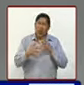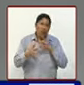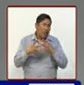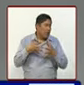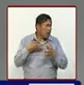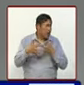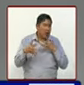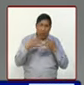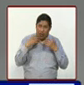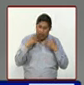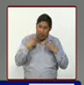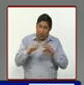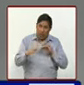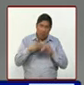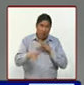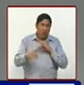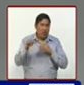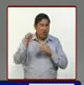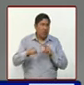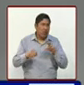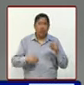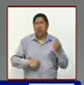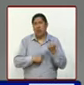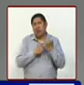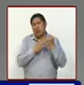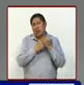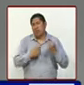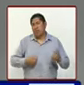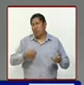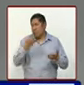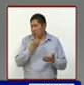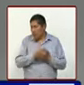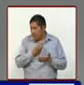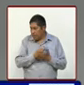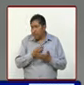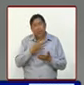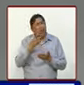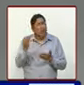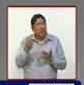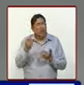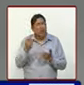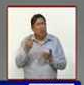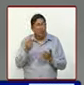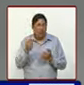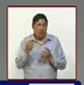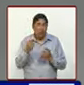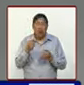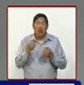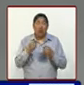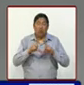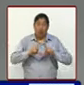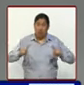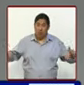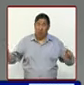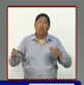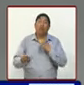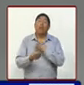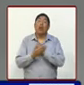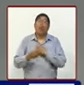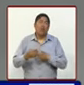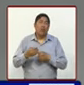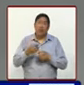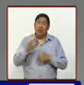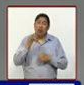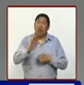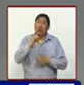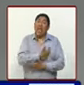transparencia necesaria, para ver si le ha llegado el aporte, los fondos que usted ha destinado y también el número de cuenta en todo caso. Briselda tiene 15